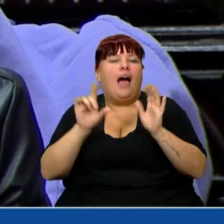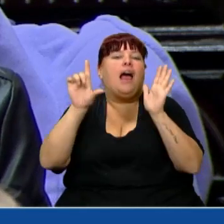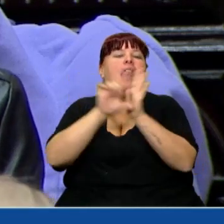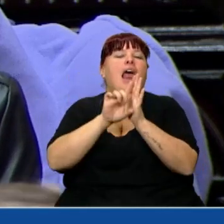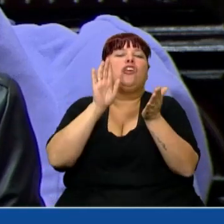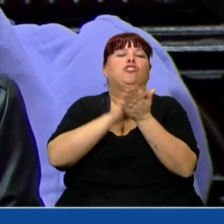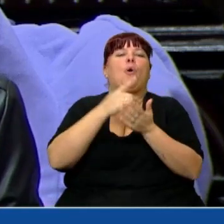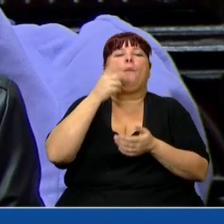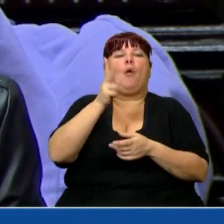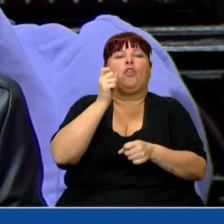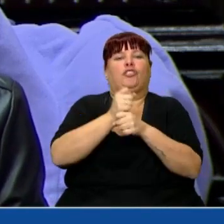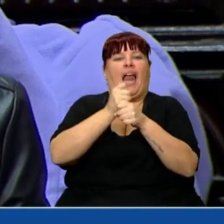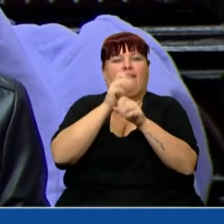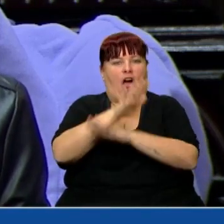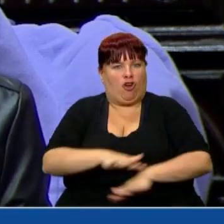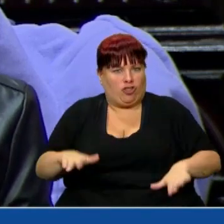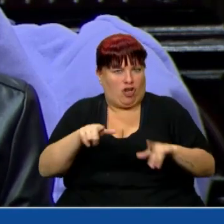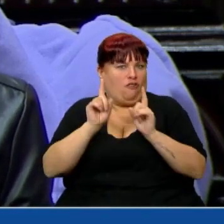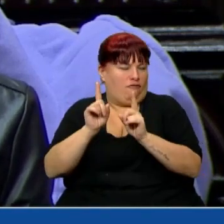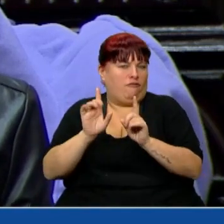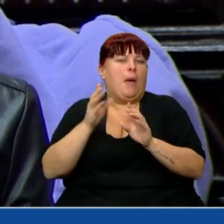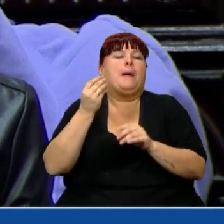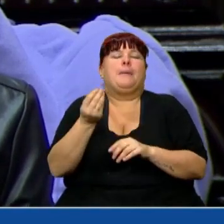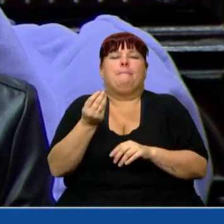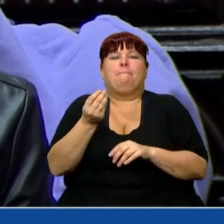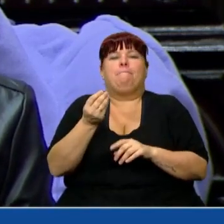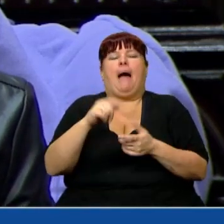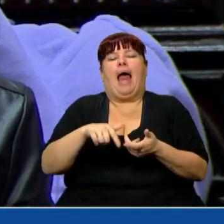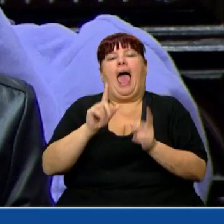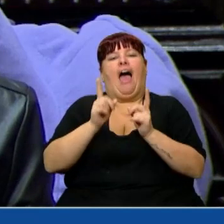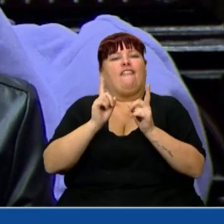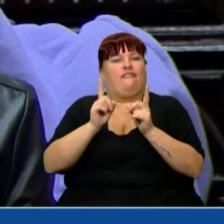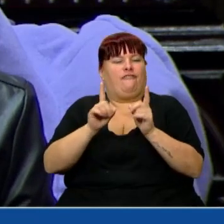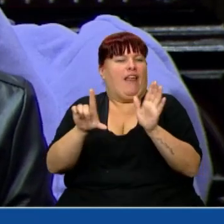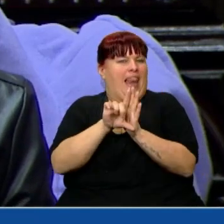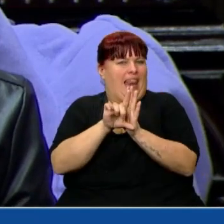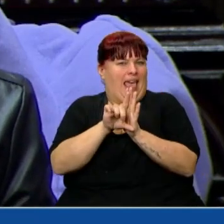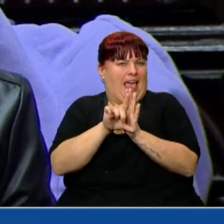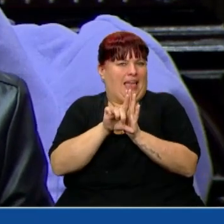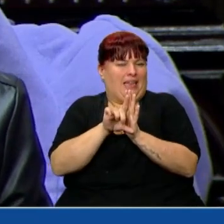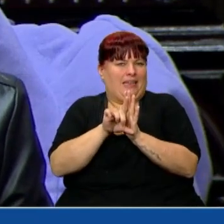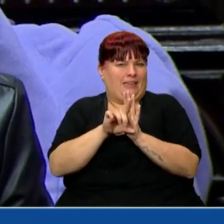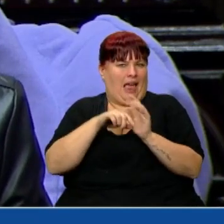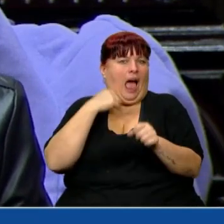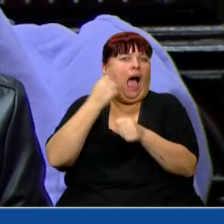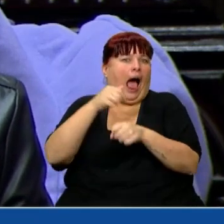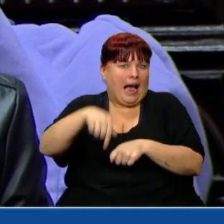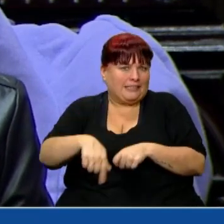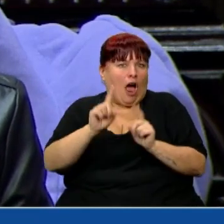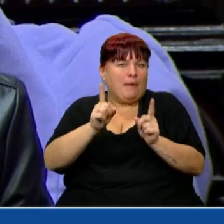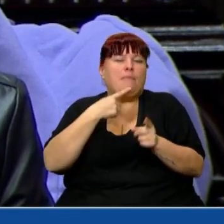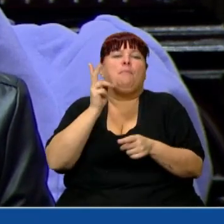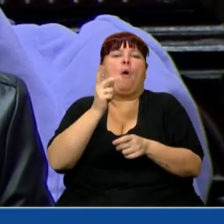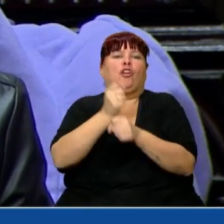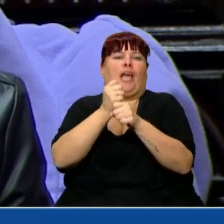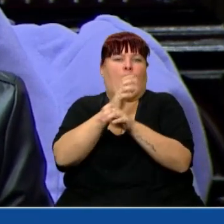que refieren a la prohibición del trabajo infantil para mantener las normas que actualmente prohíben el